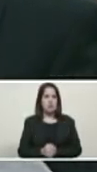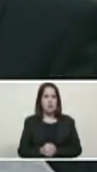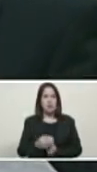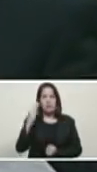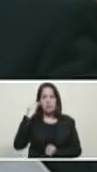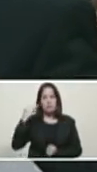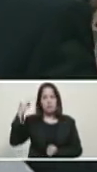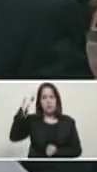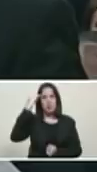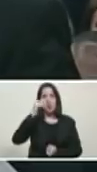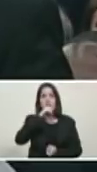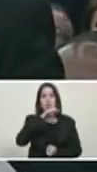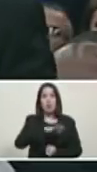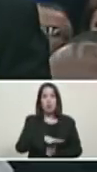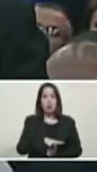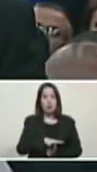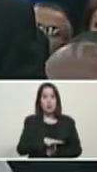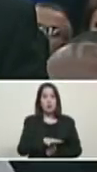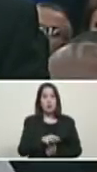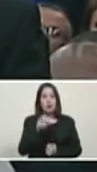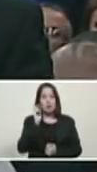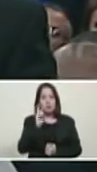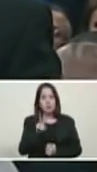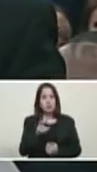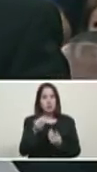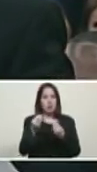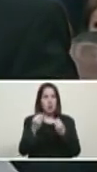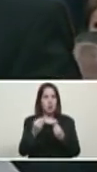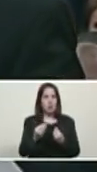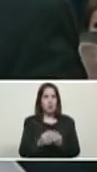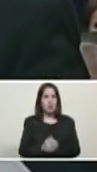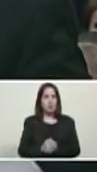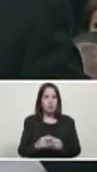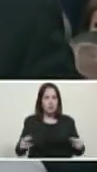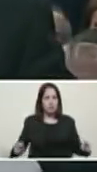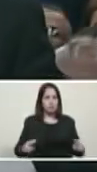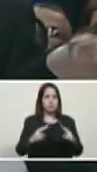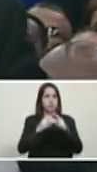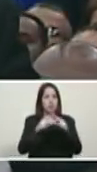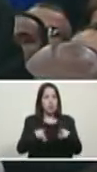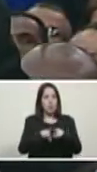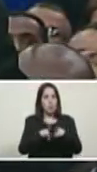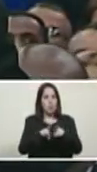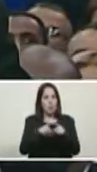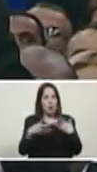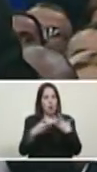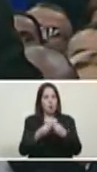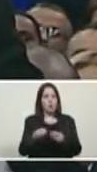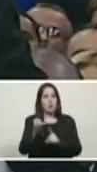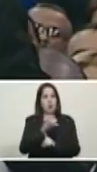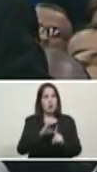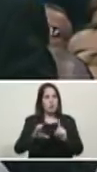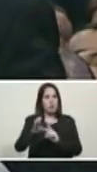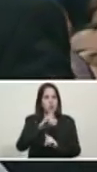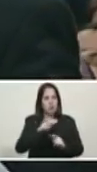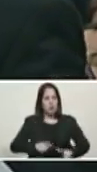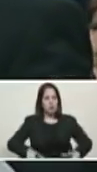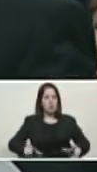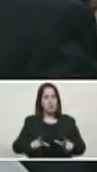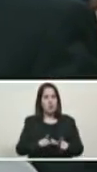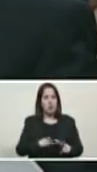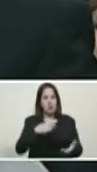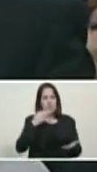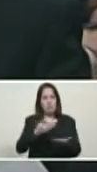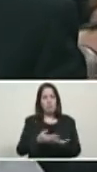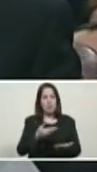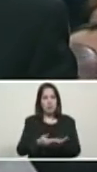esta misión como usted lo ha señalado debe ir al encuentro de la cultura y esos lugares patrimoniales esas obras artísticas